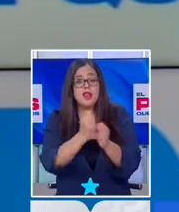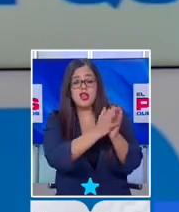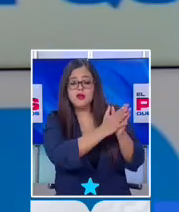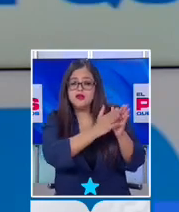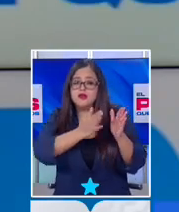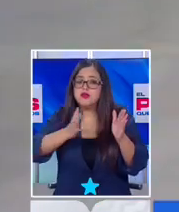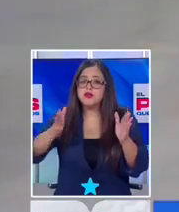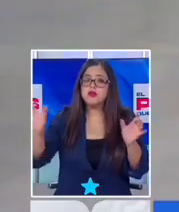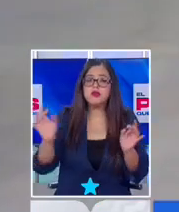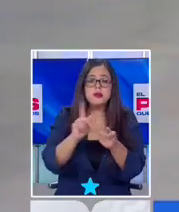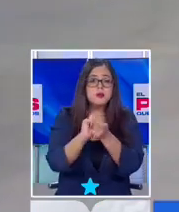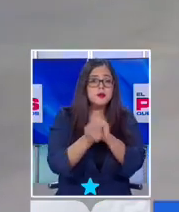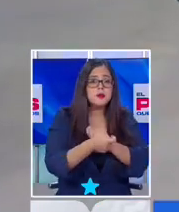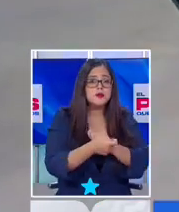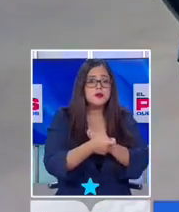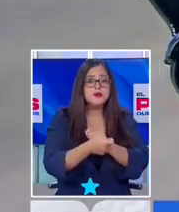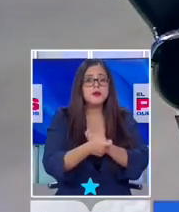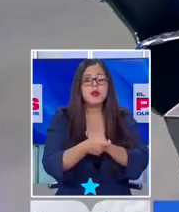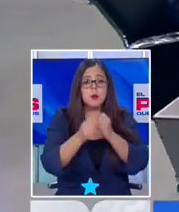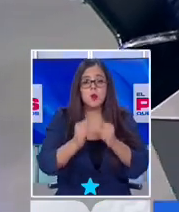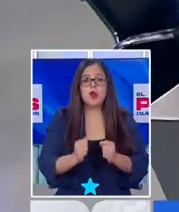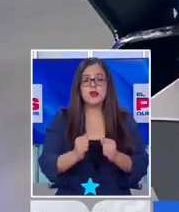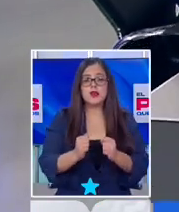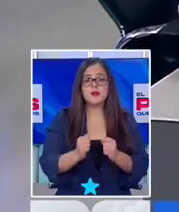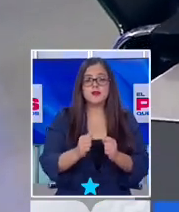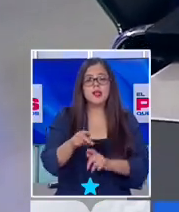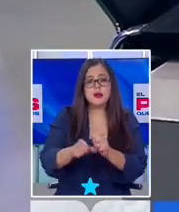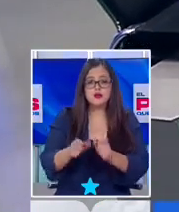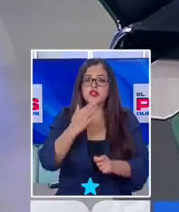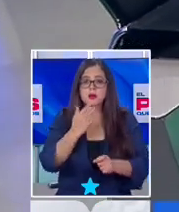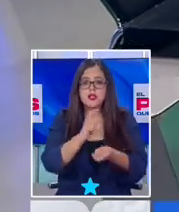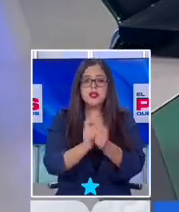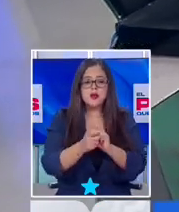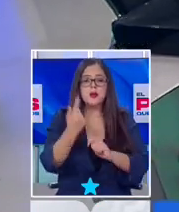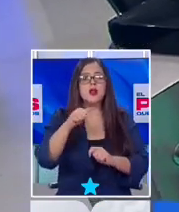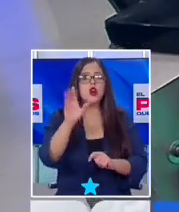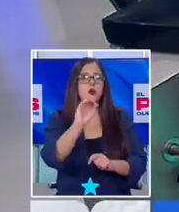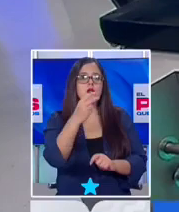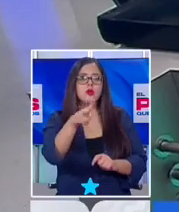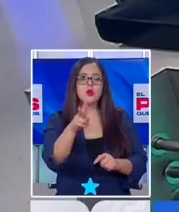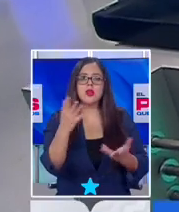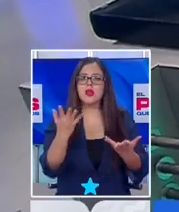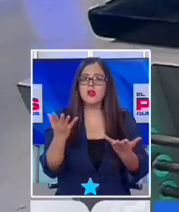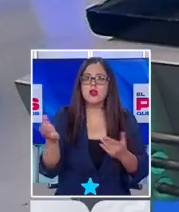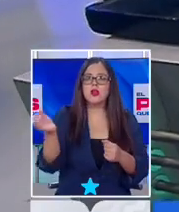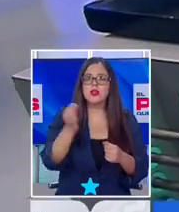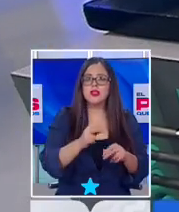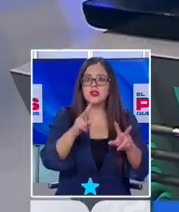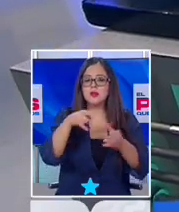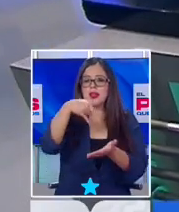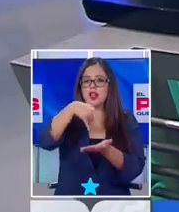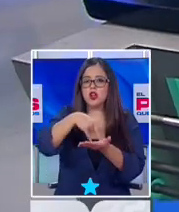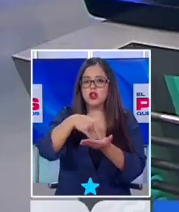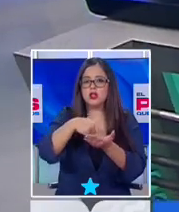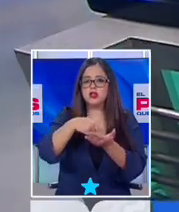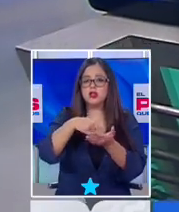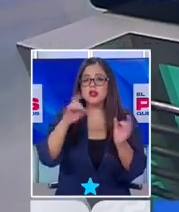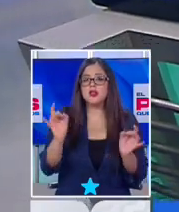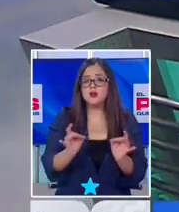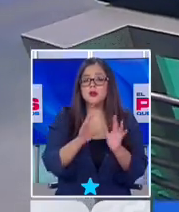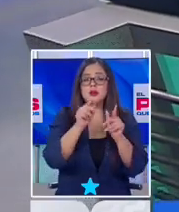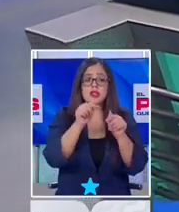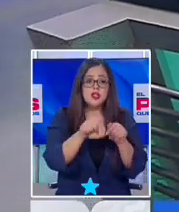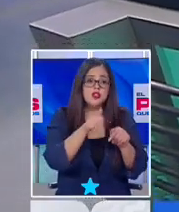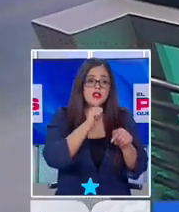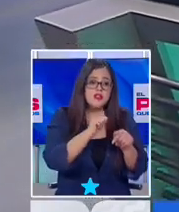sabemos también es parte esta conversación en cada bando pero desde el punto de vista como esto lo que se ha señalado desde el congreso con respecto bueno si esto no